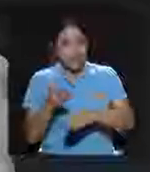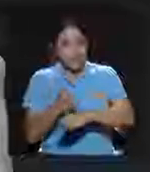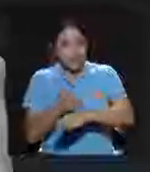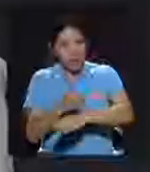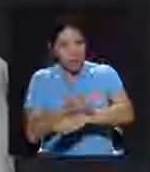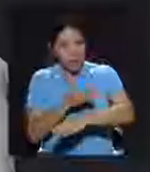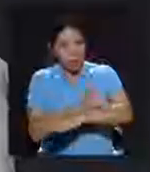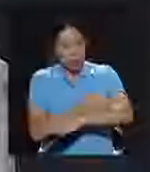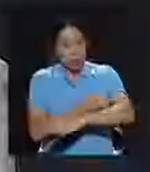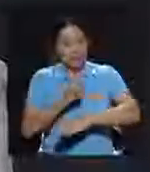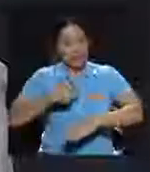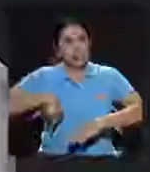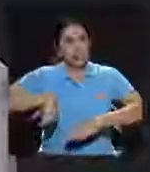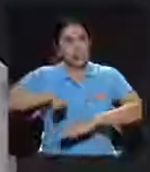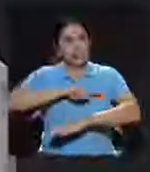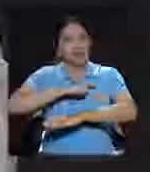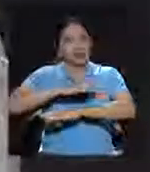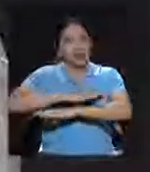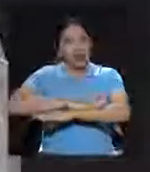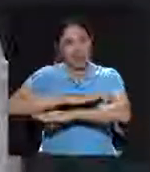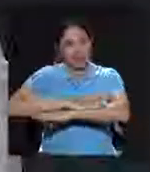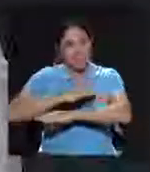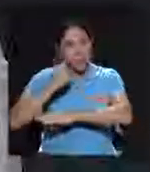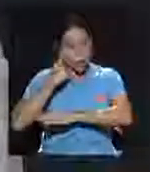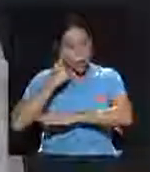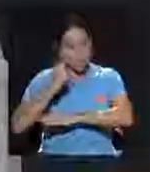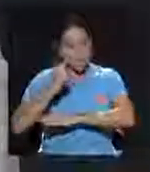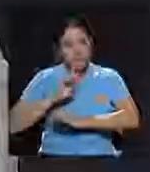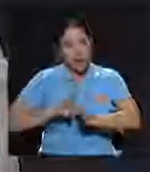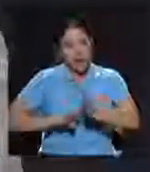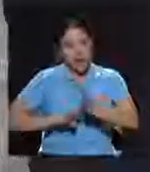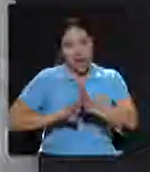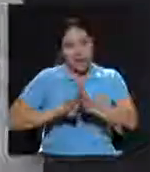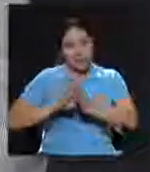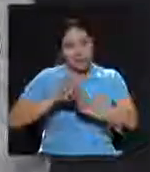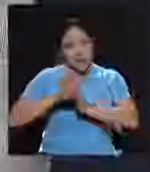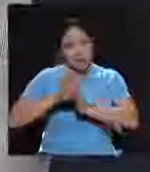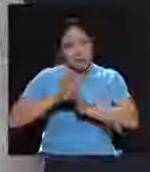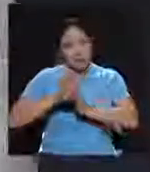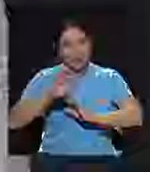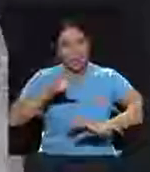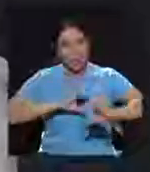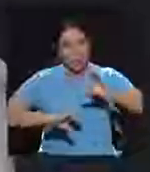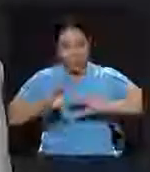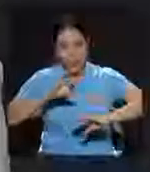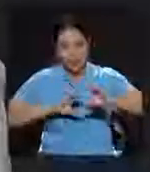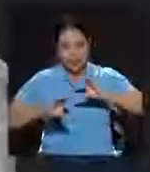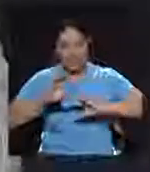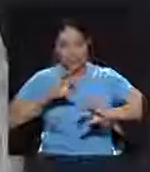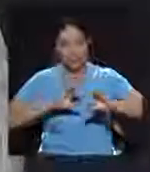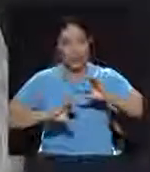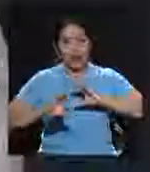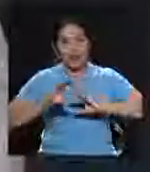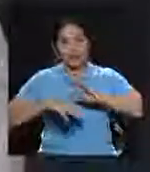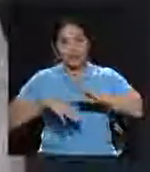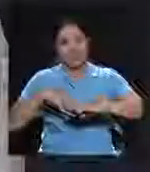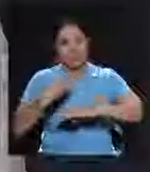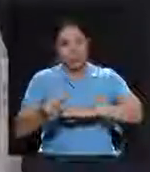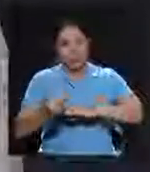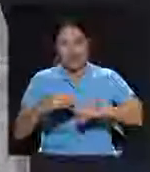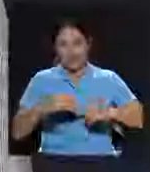para que avanzar en la en el comercio exterior sobre todo en línea